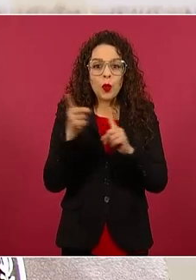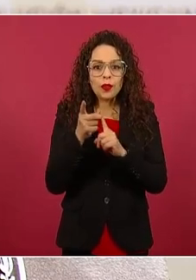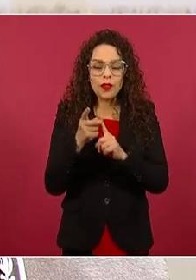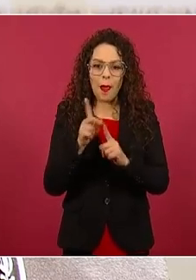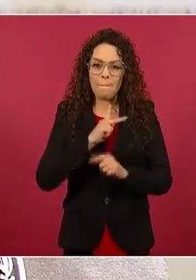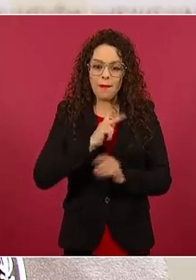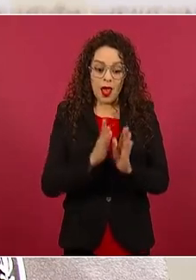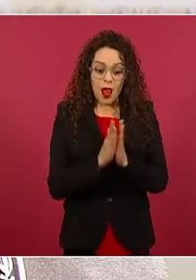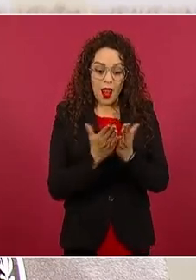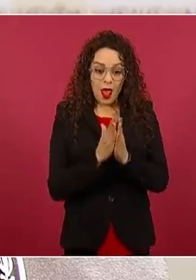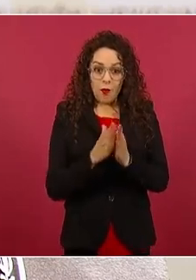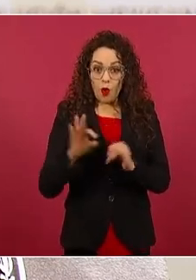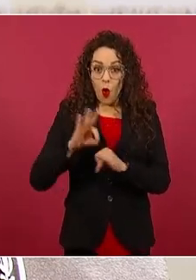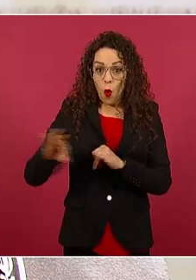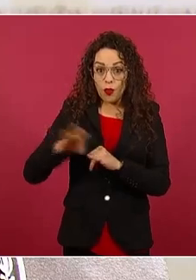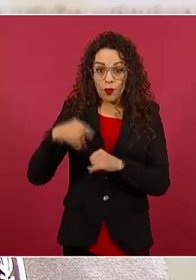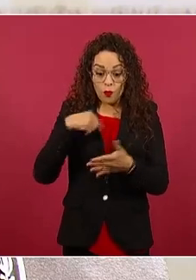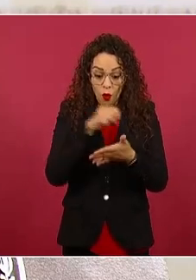y está